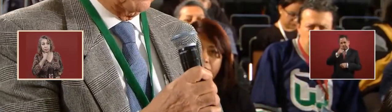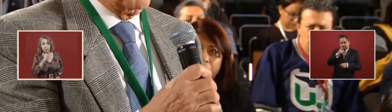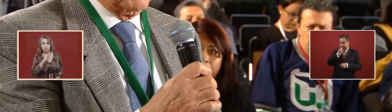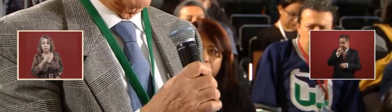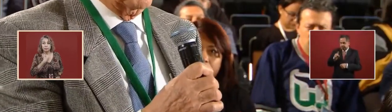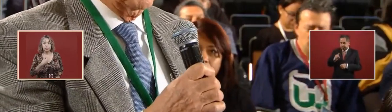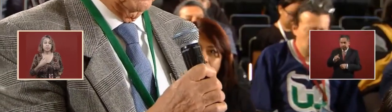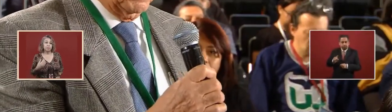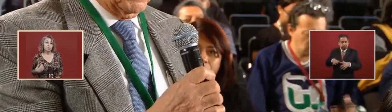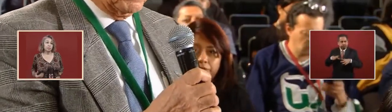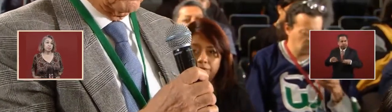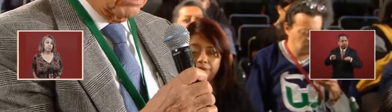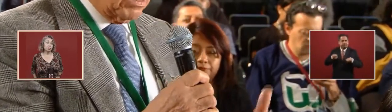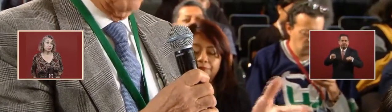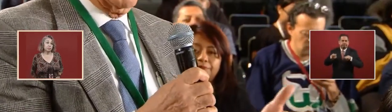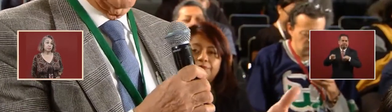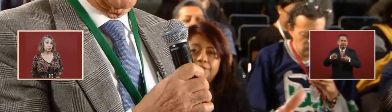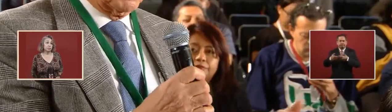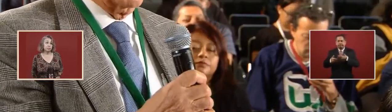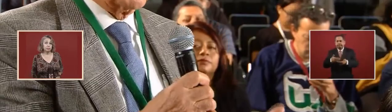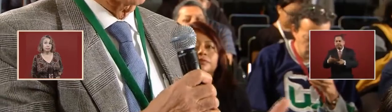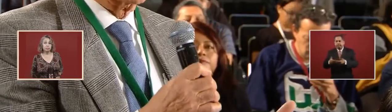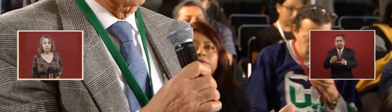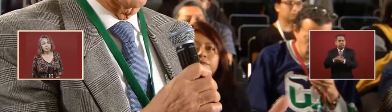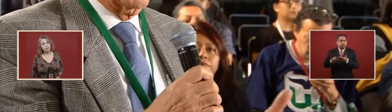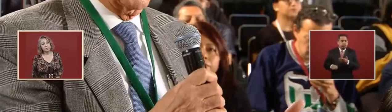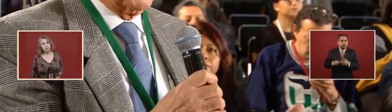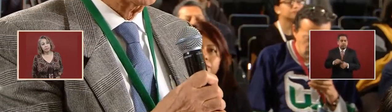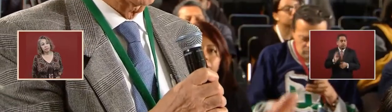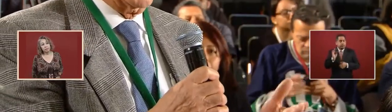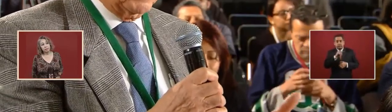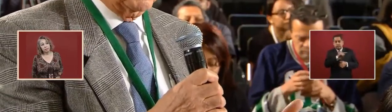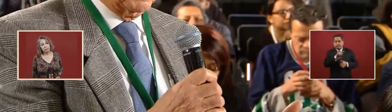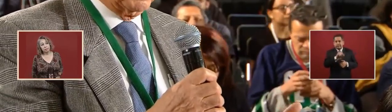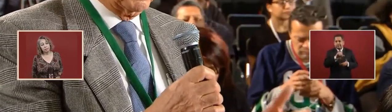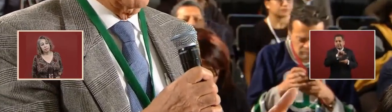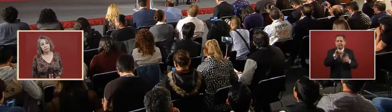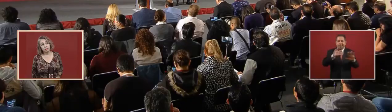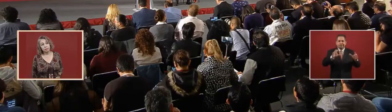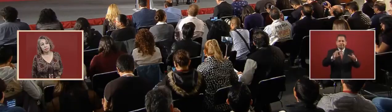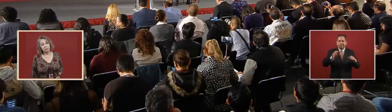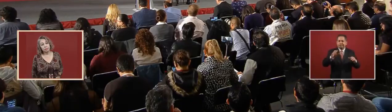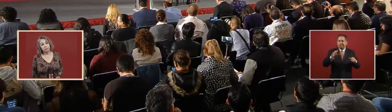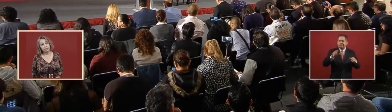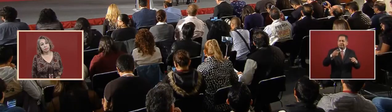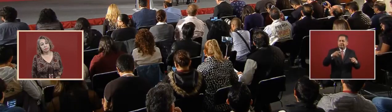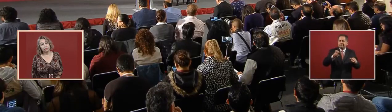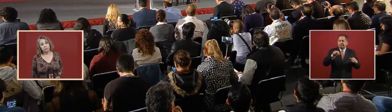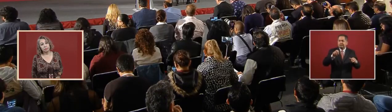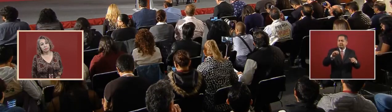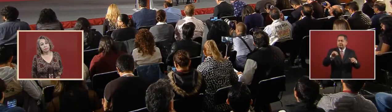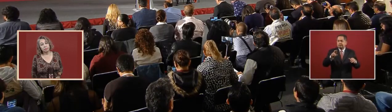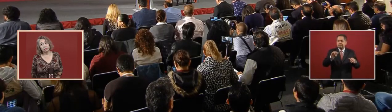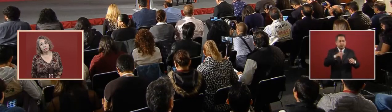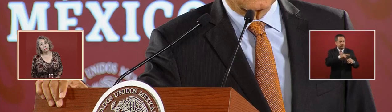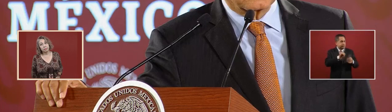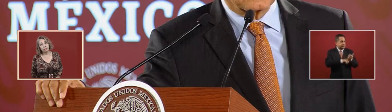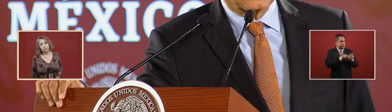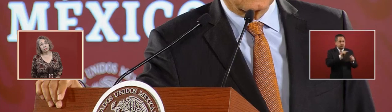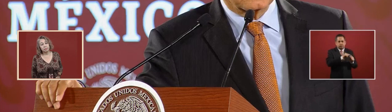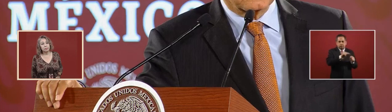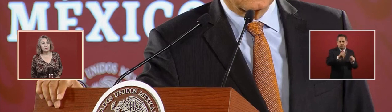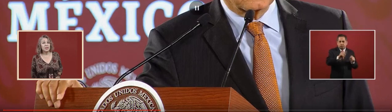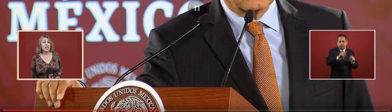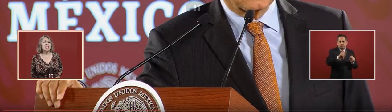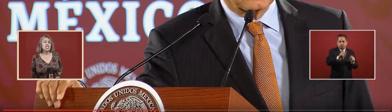presidido esa fundación y con ello, por ejemplo, los centros de integración juvenil de Kena Moreno, el propio ex